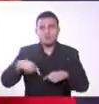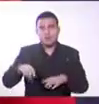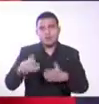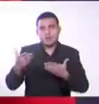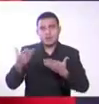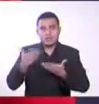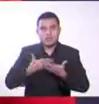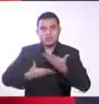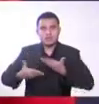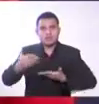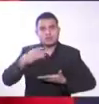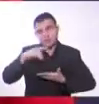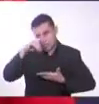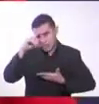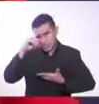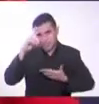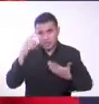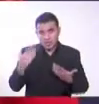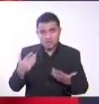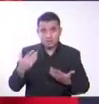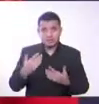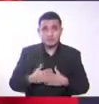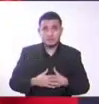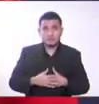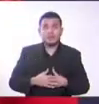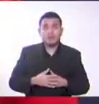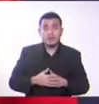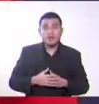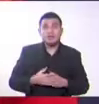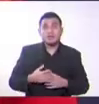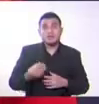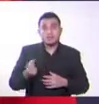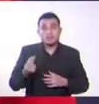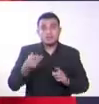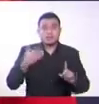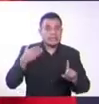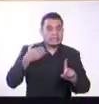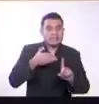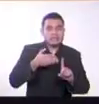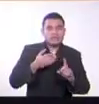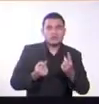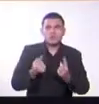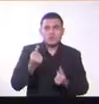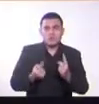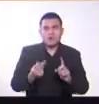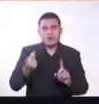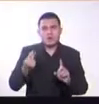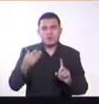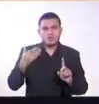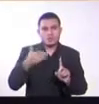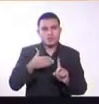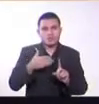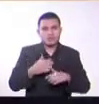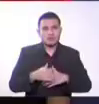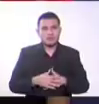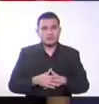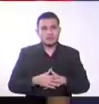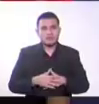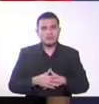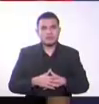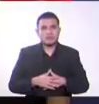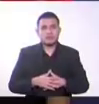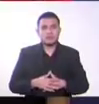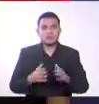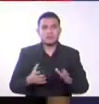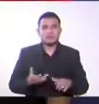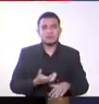un servicio. Pero entonces hay impuestos que son directos. ¿Cómo qué? ¿Cuál sería un impuesto directo? Si hemos dicho que